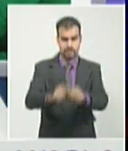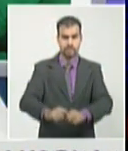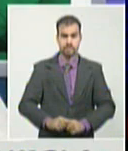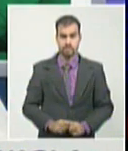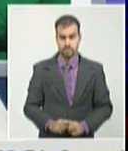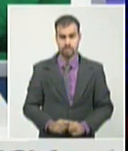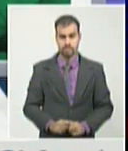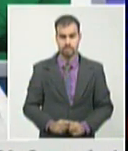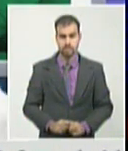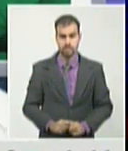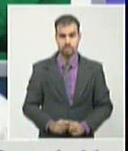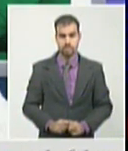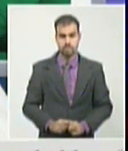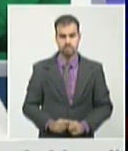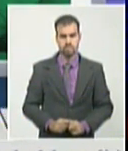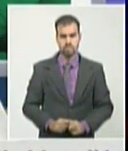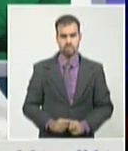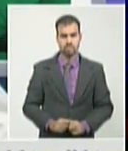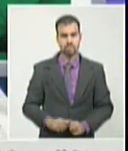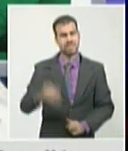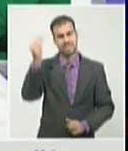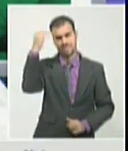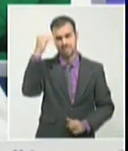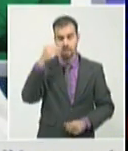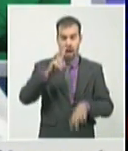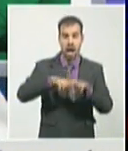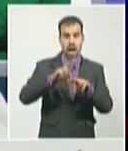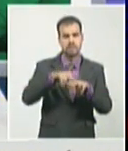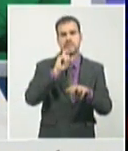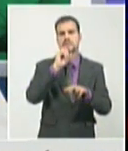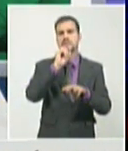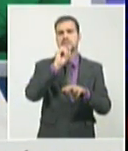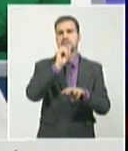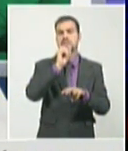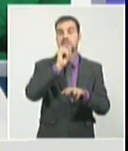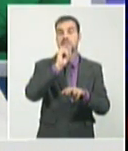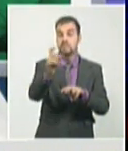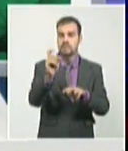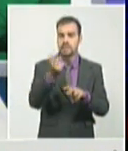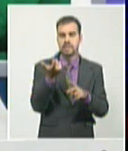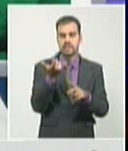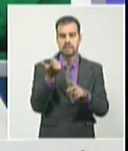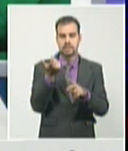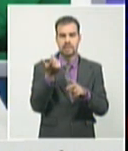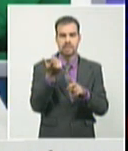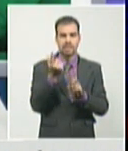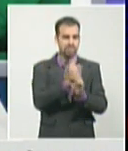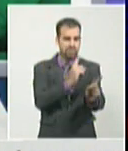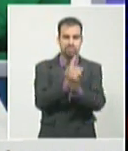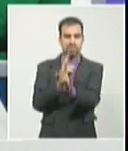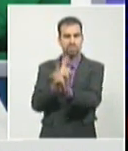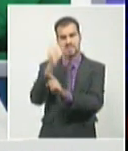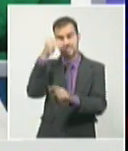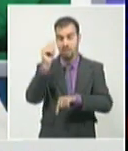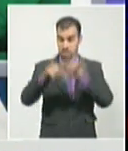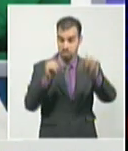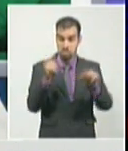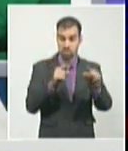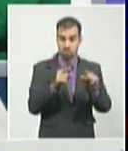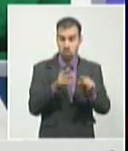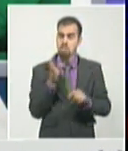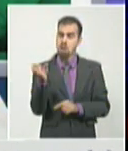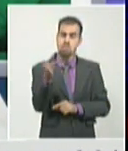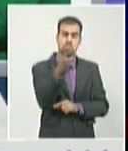es muy difícil delimitar por qué las personas nos movemos de un municipio a otro con mucha